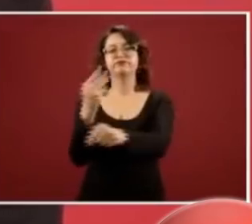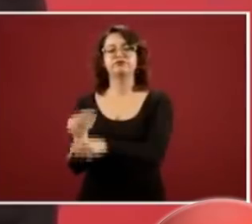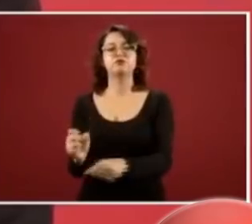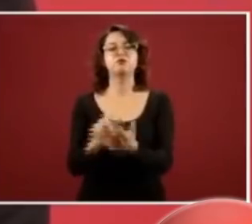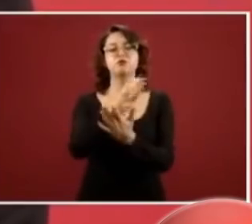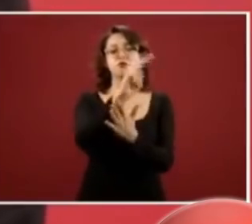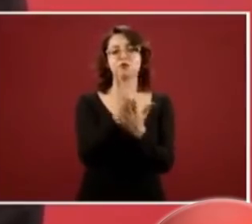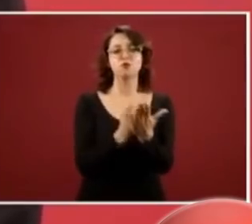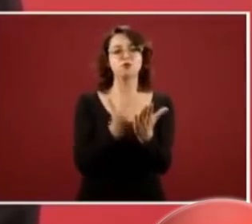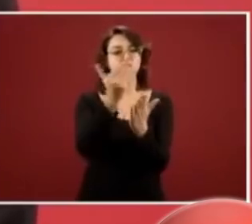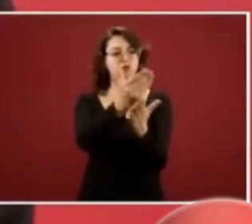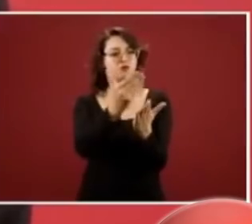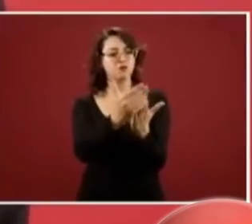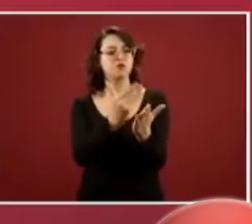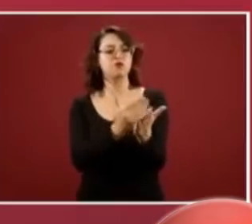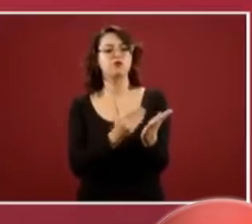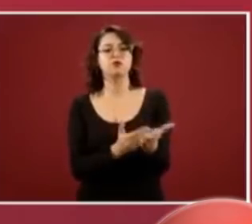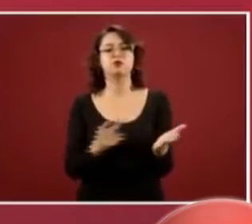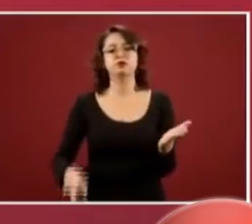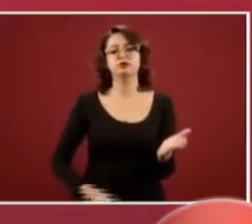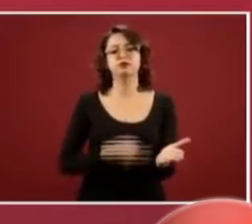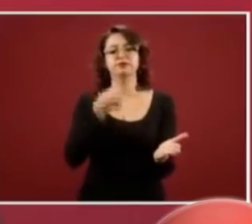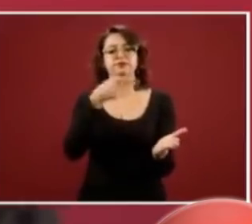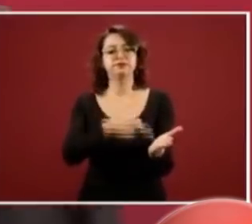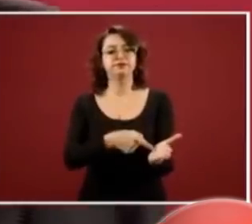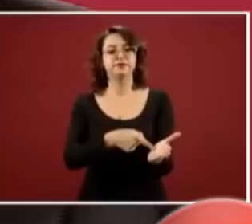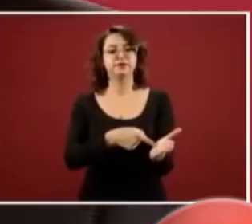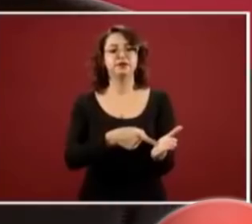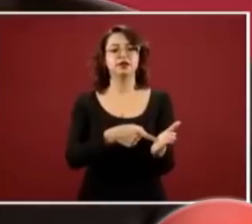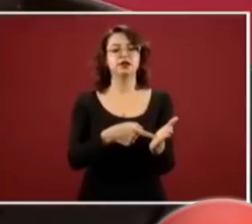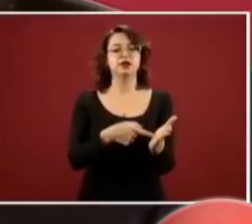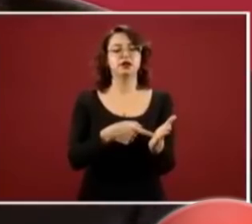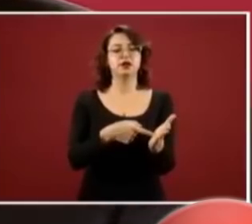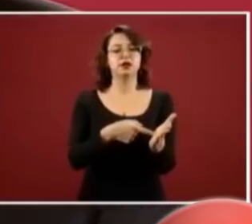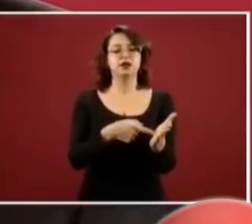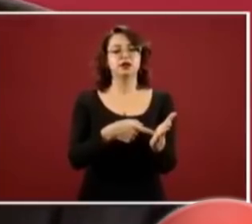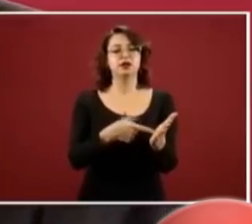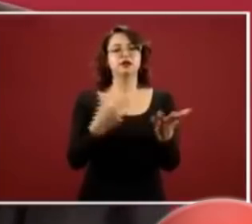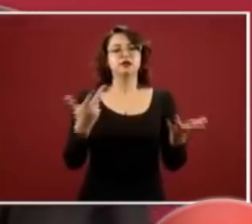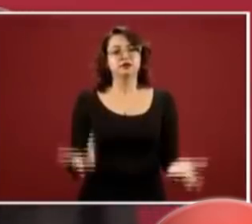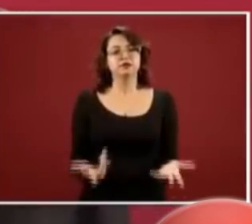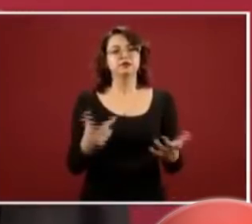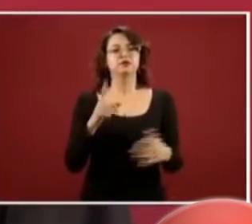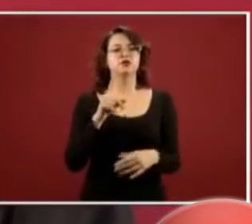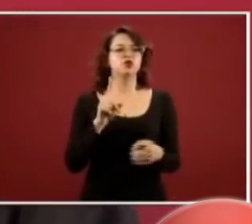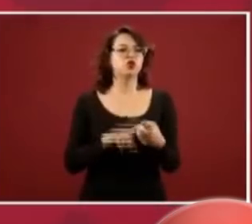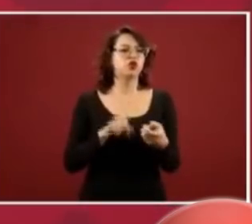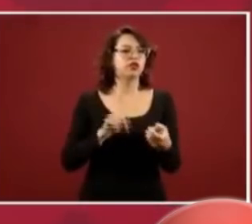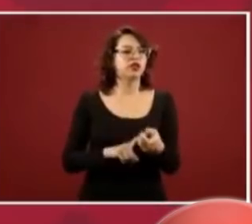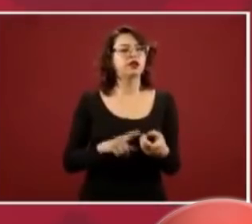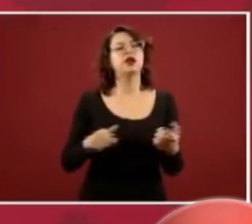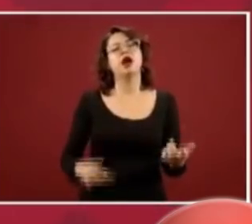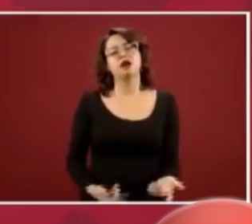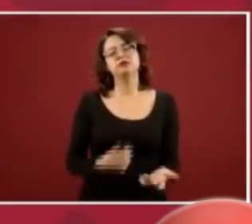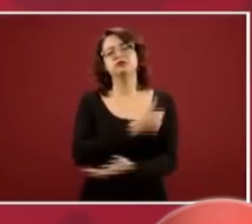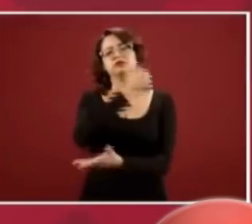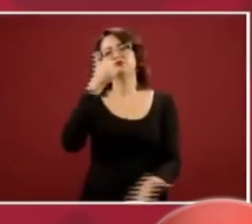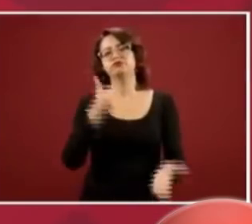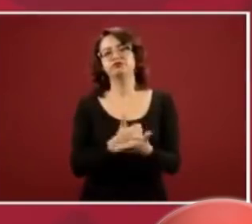programa que se aplica en ciudades fronterizas,